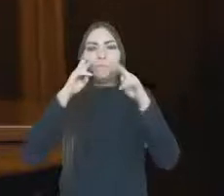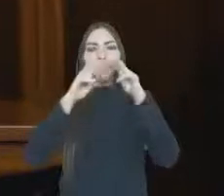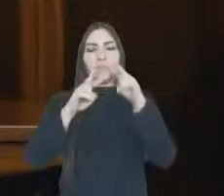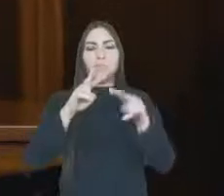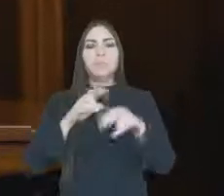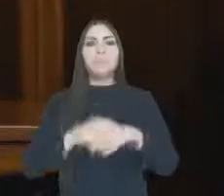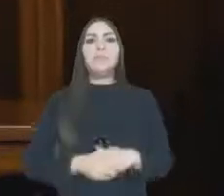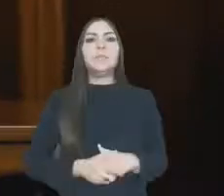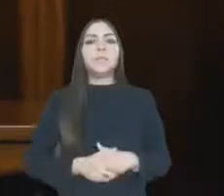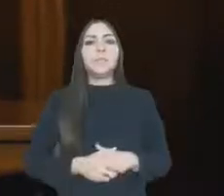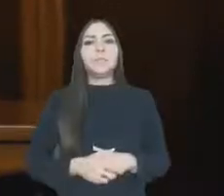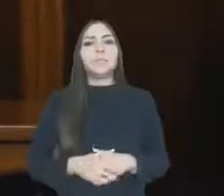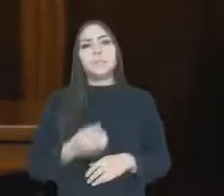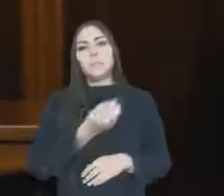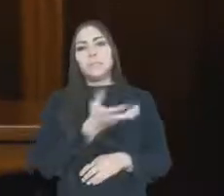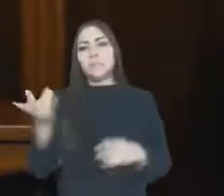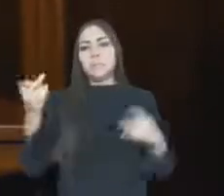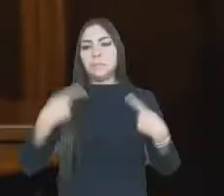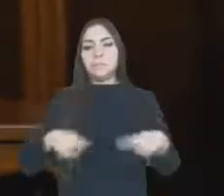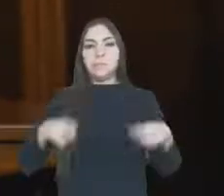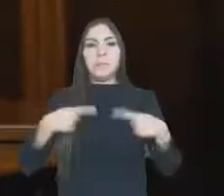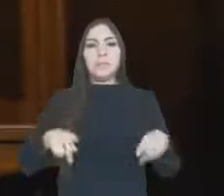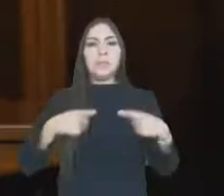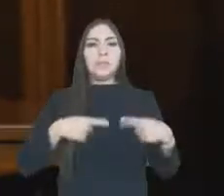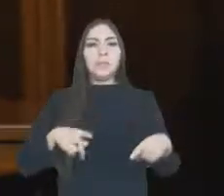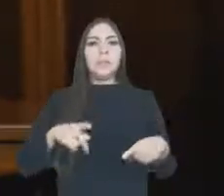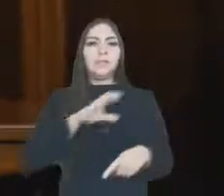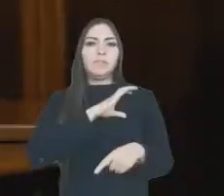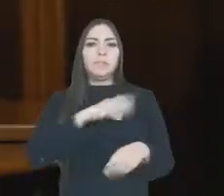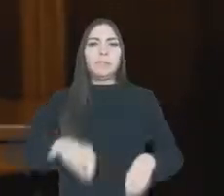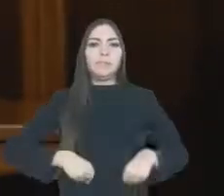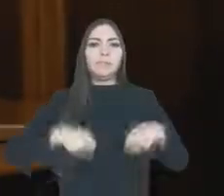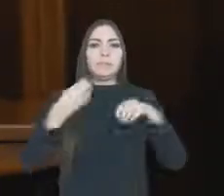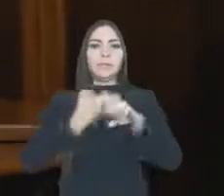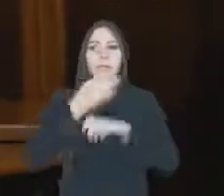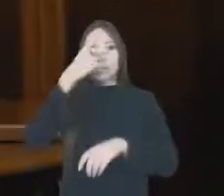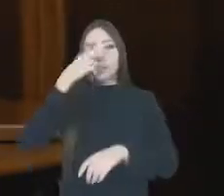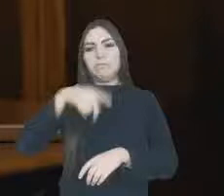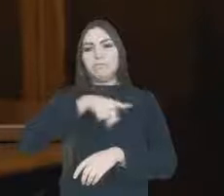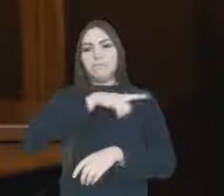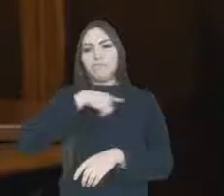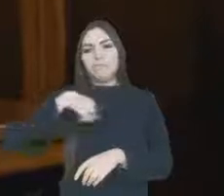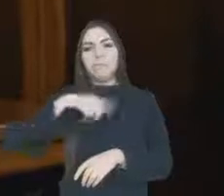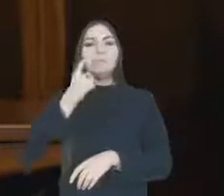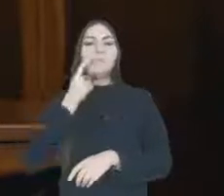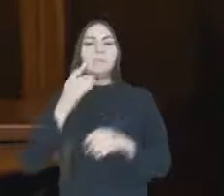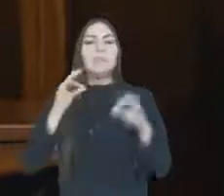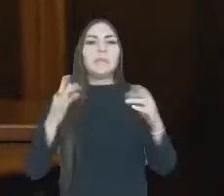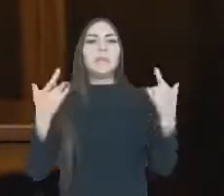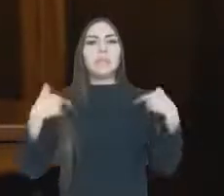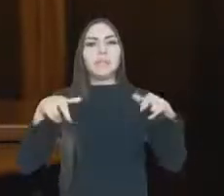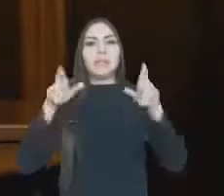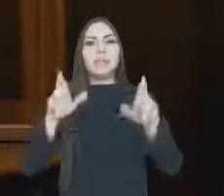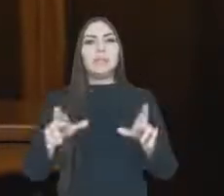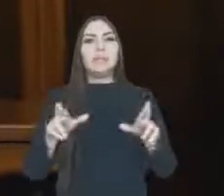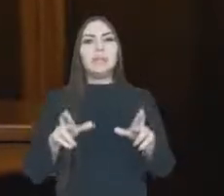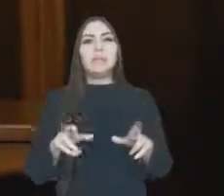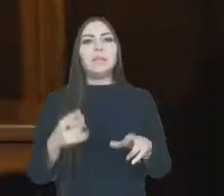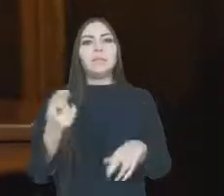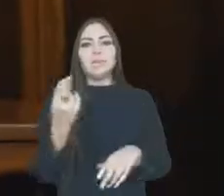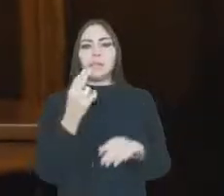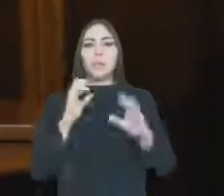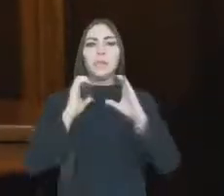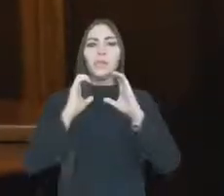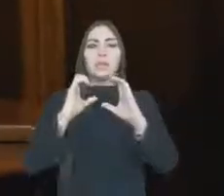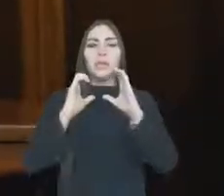nuestra querida población mexiquense que dignamente representamos. Cuidemos de nuestros niños